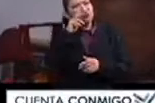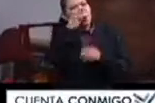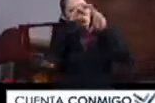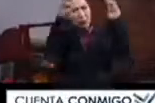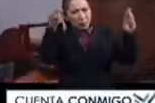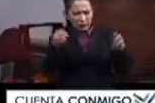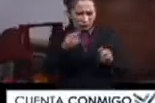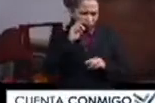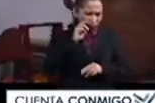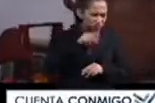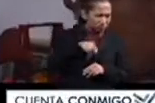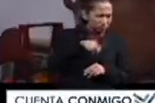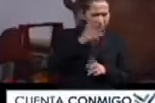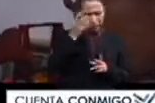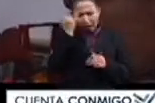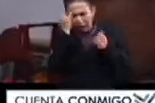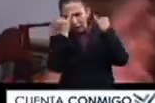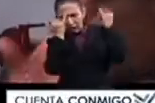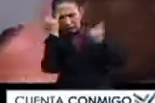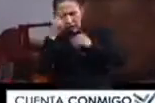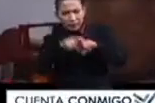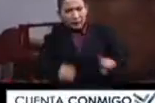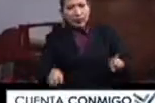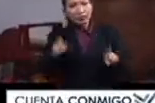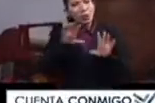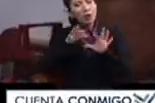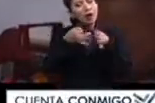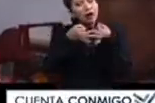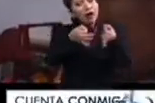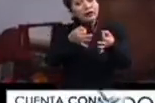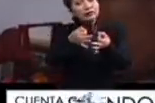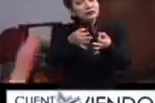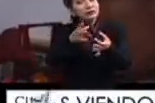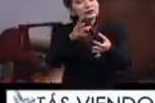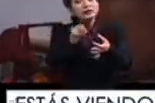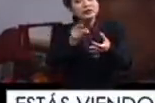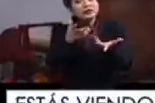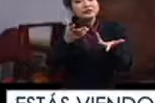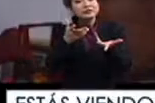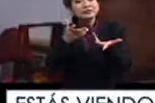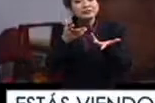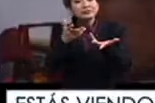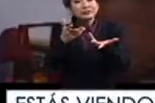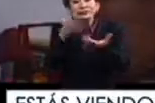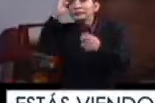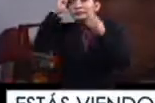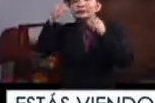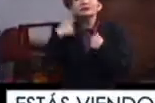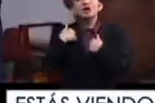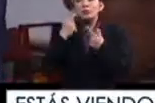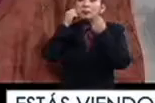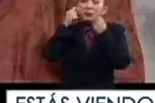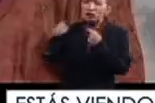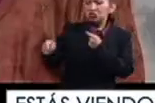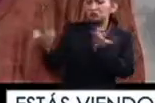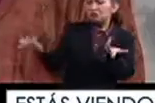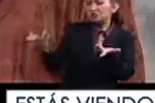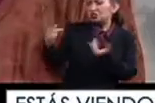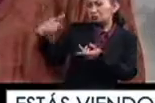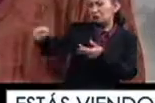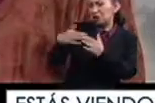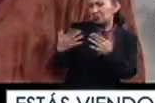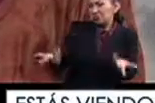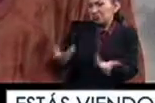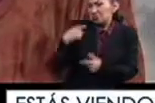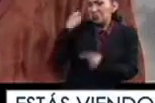mueble o algo así, pero la construcción es distinta y te provoca otra cosa. Claro. No te hace pensar, a mí qué me importa que está haciendo fulanito en su